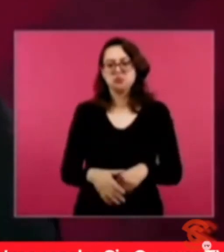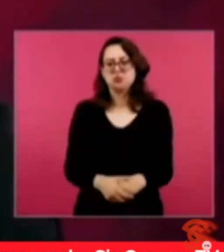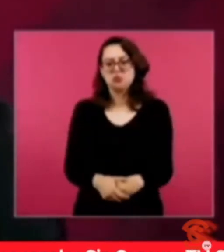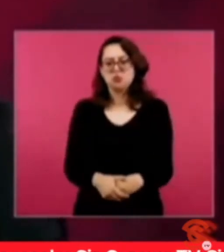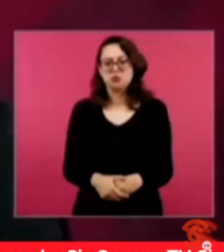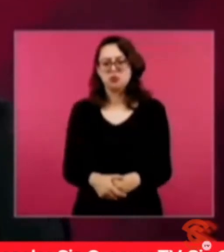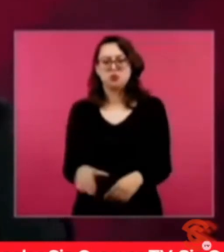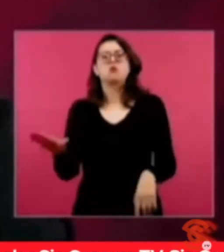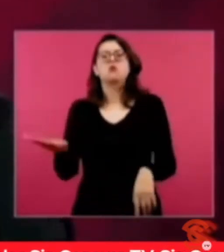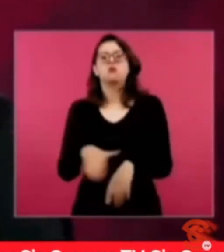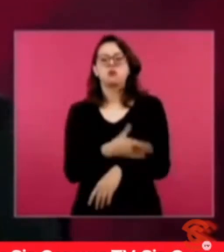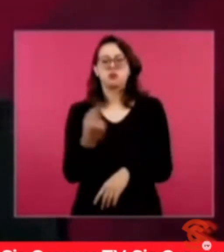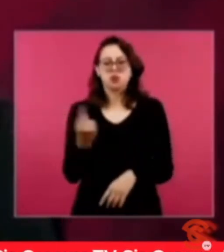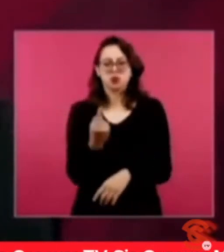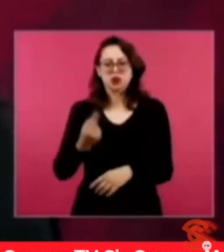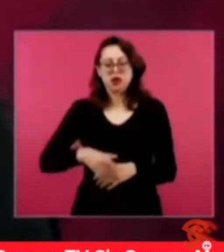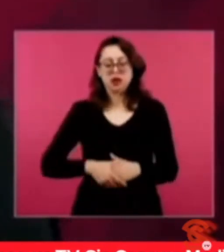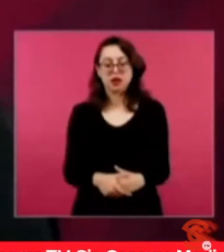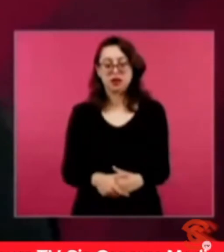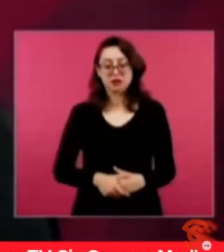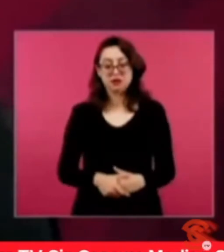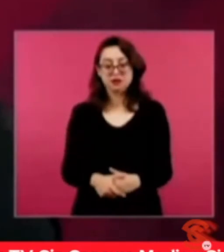de que habían